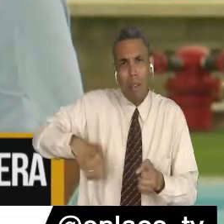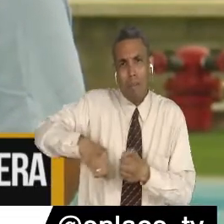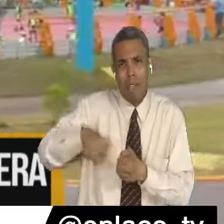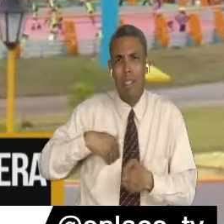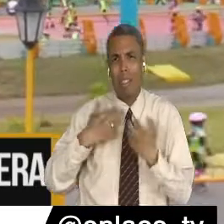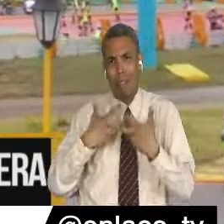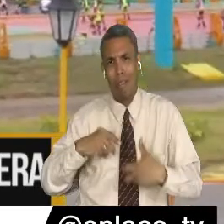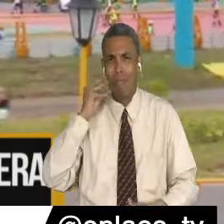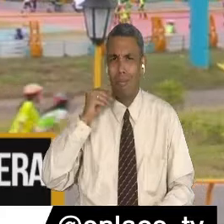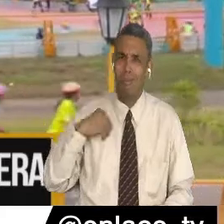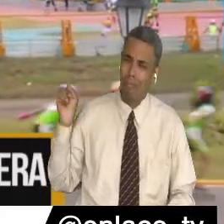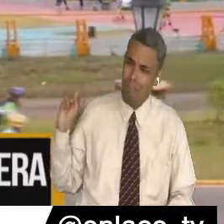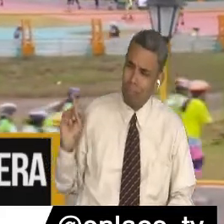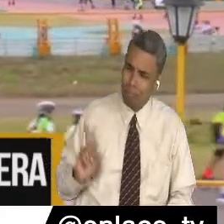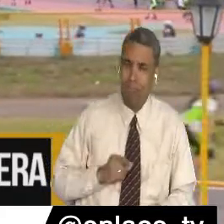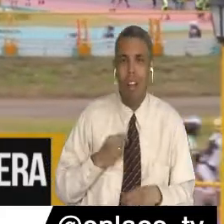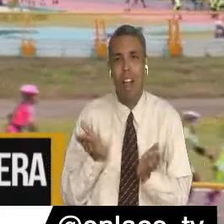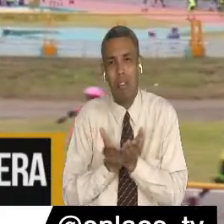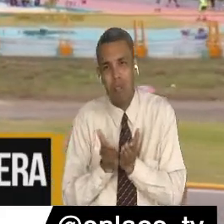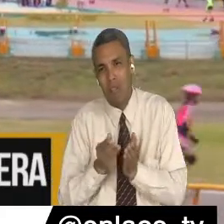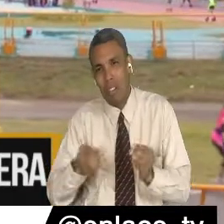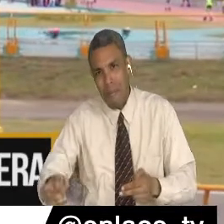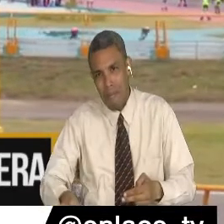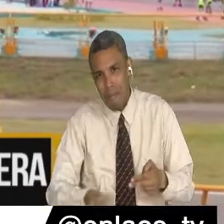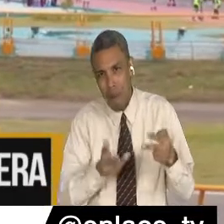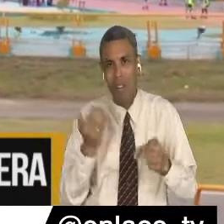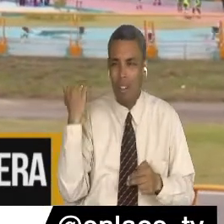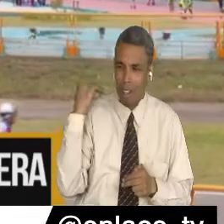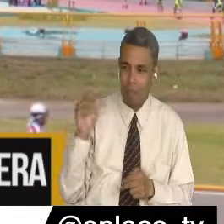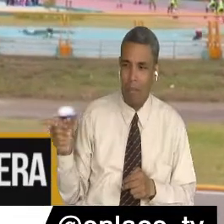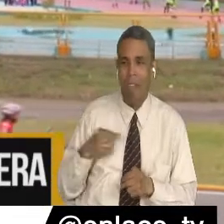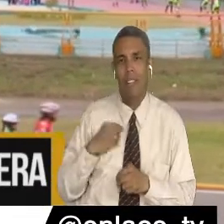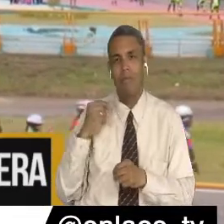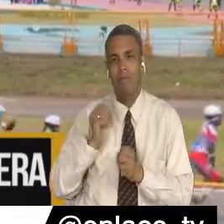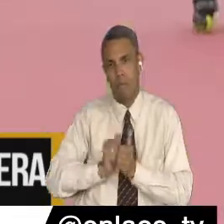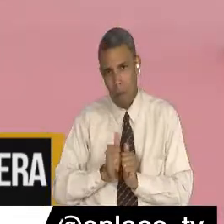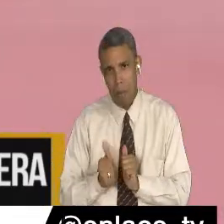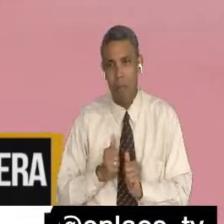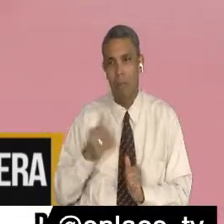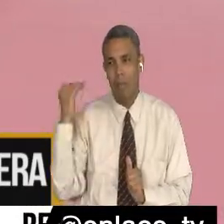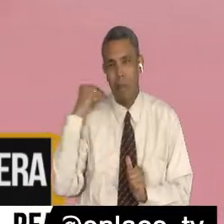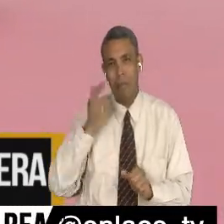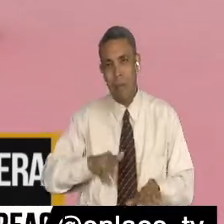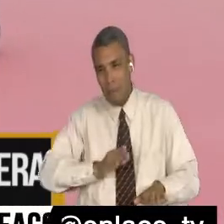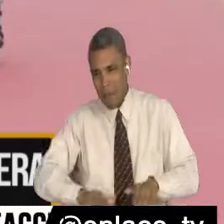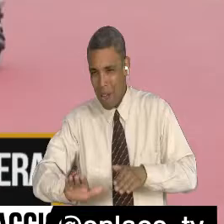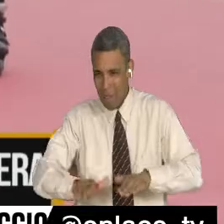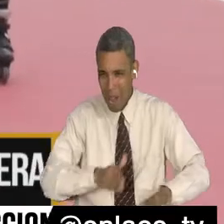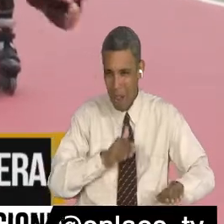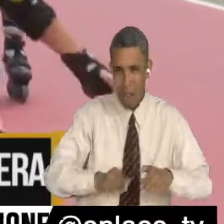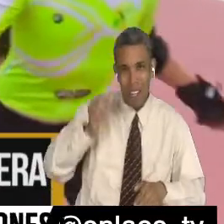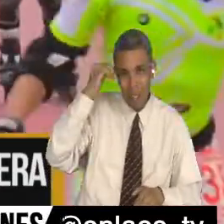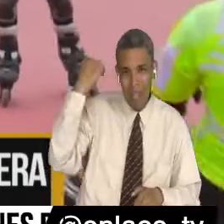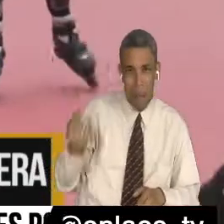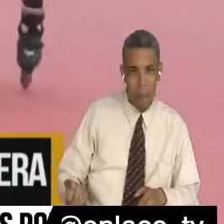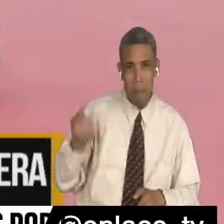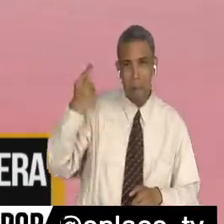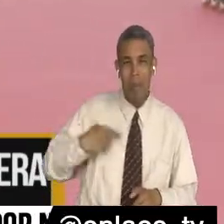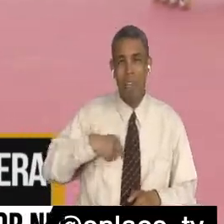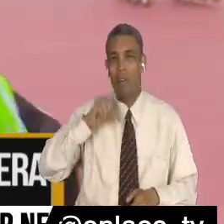vida a la educación y al deporte. Fue quien trajo hace más de 15 años el primer mundial de patinaje que se desarrolló en esta ciudad. Ha